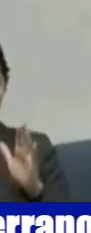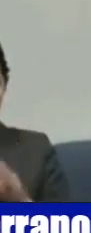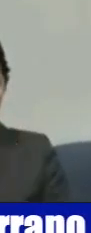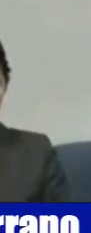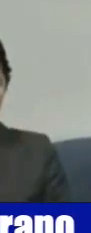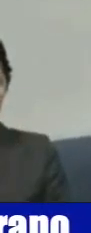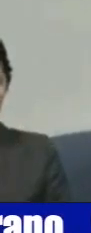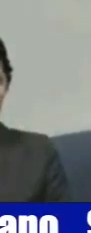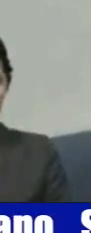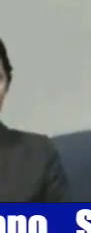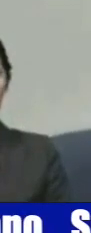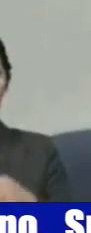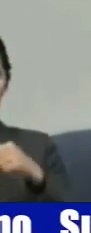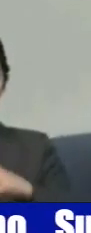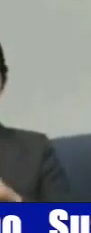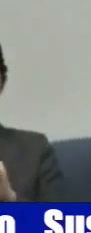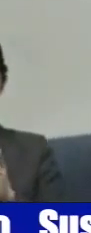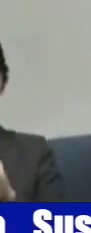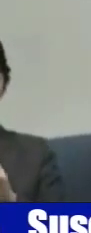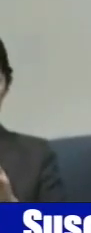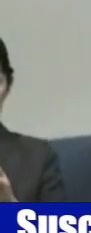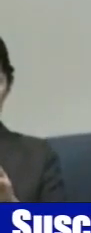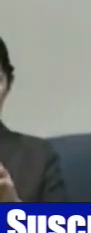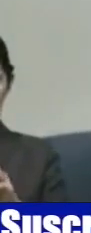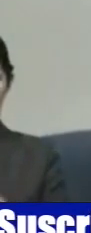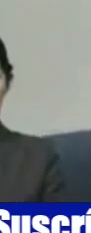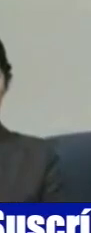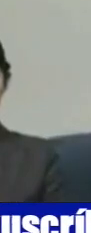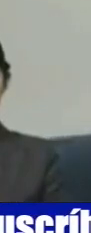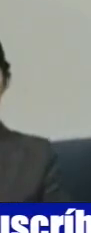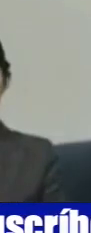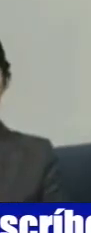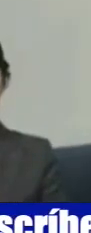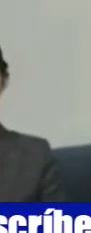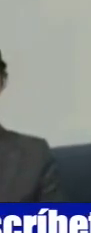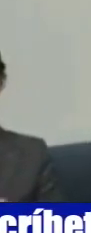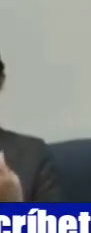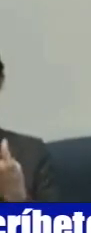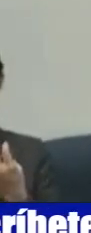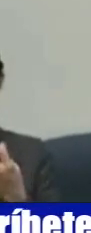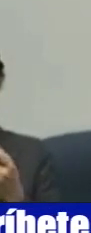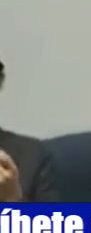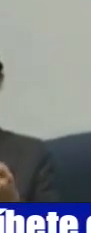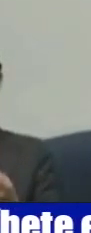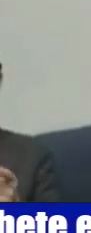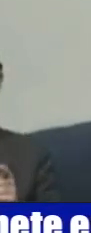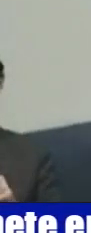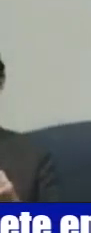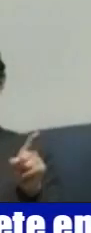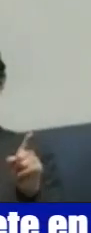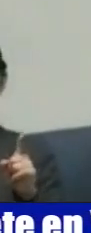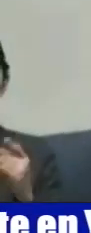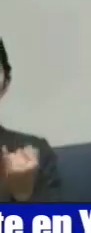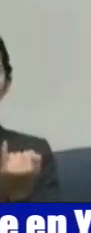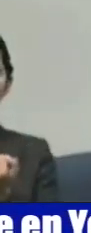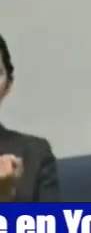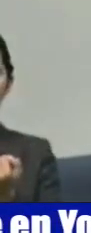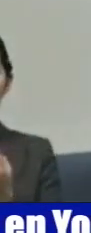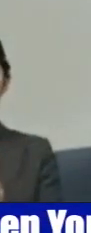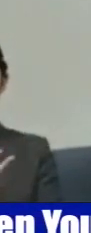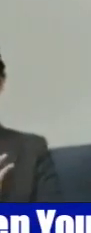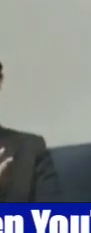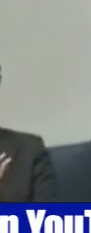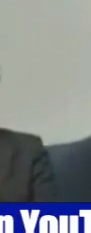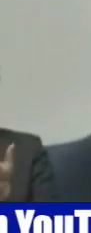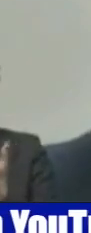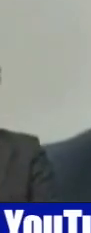en este Instituto Nacional Electoral, 8 días de prima vacacional,